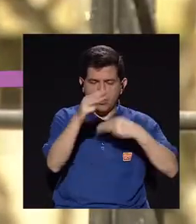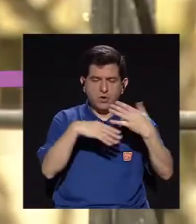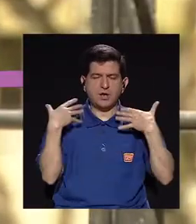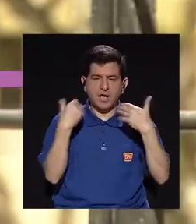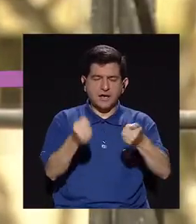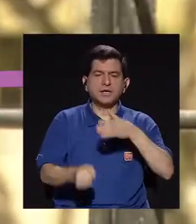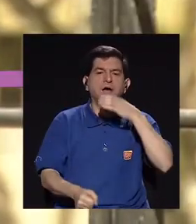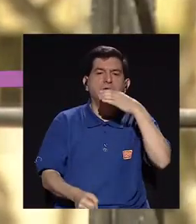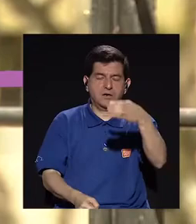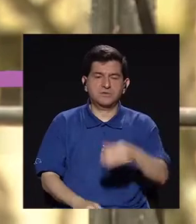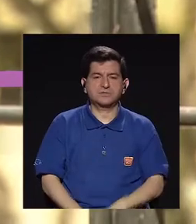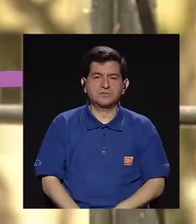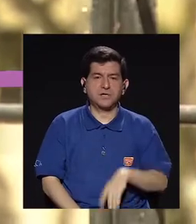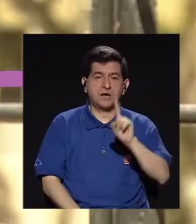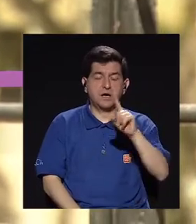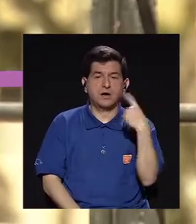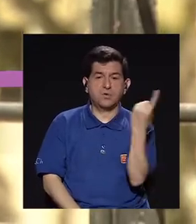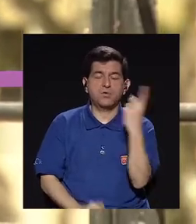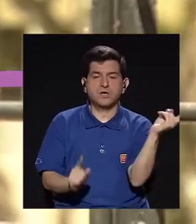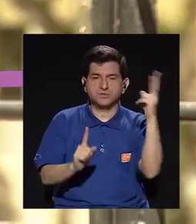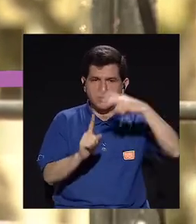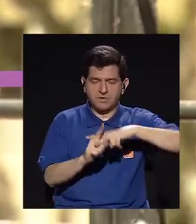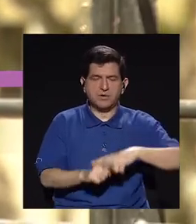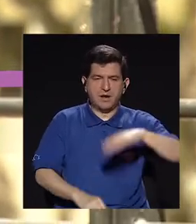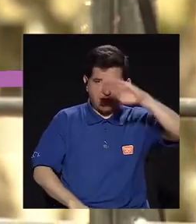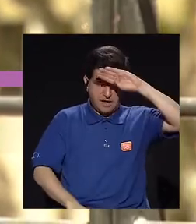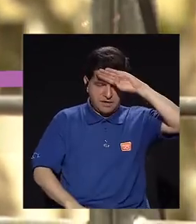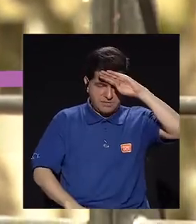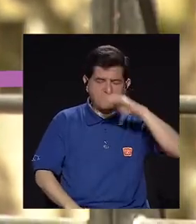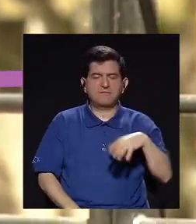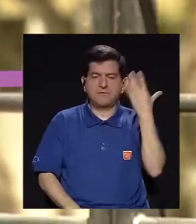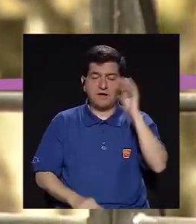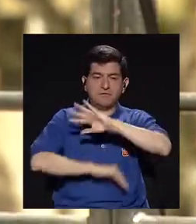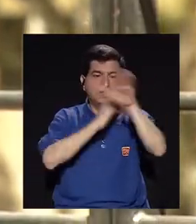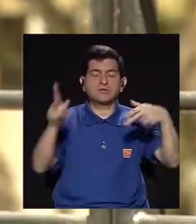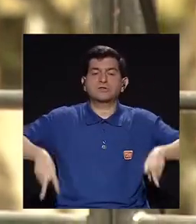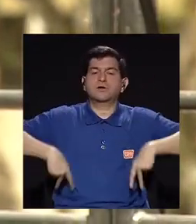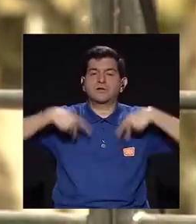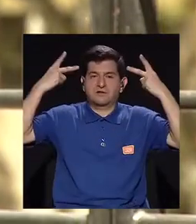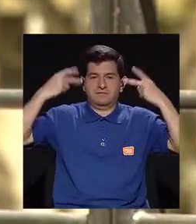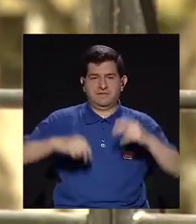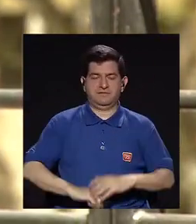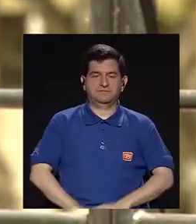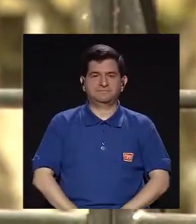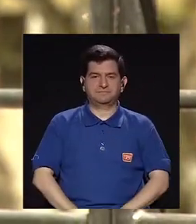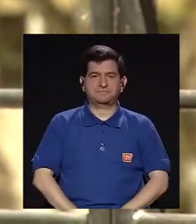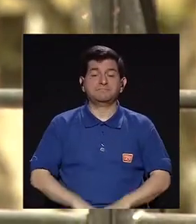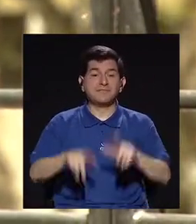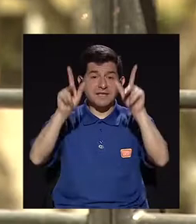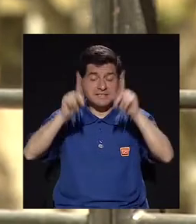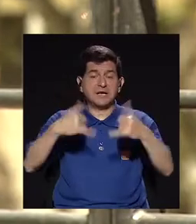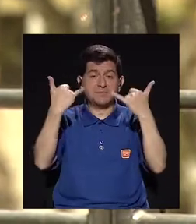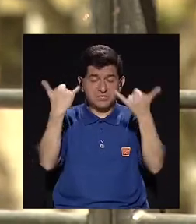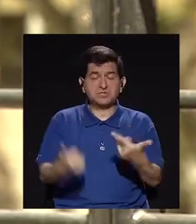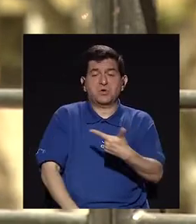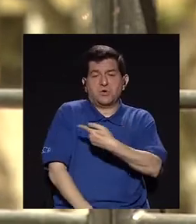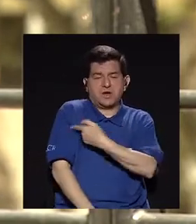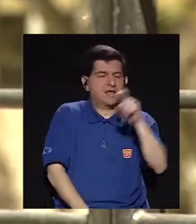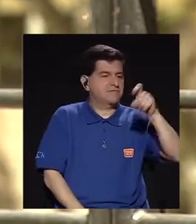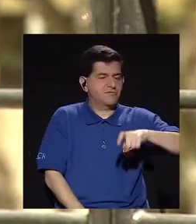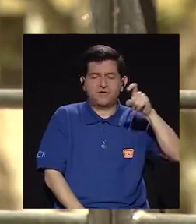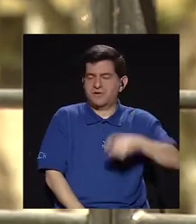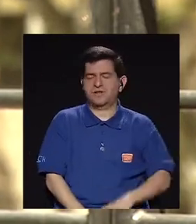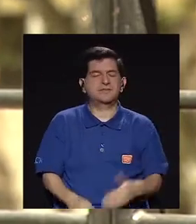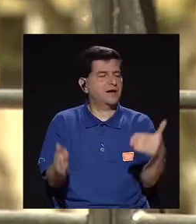Salud recomienda que una sola aplicación de la vacuna de fiebre amarilla protege para toda la vida. Entonces, si la persona ya se vacunó,